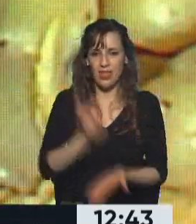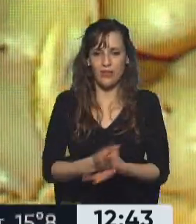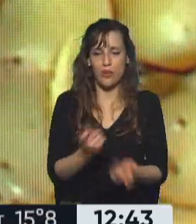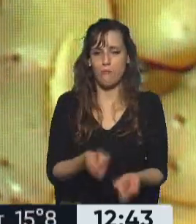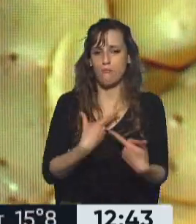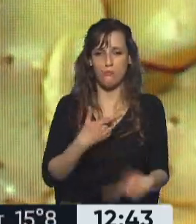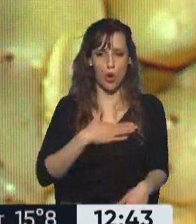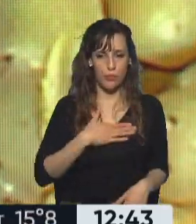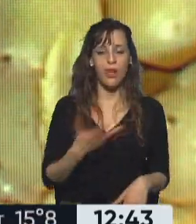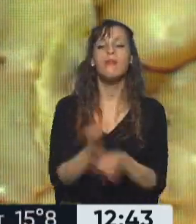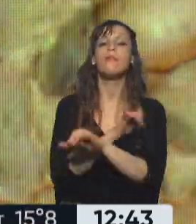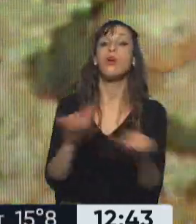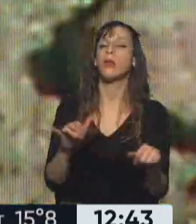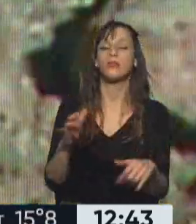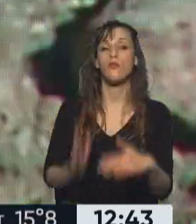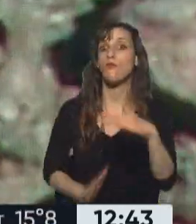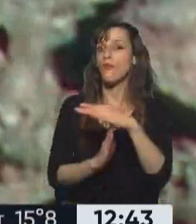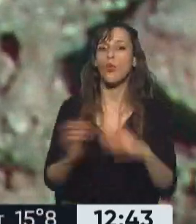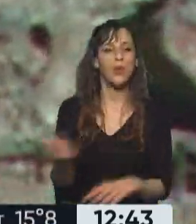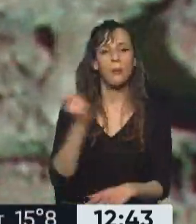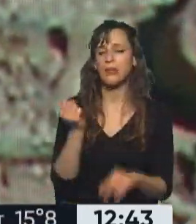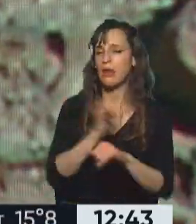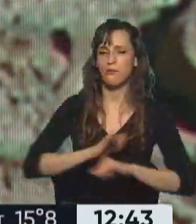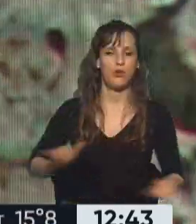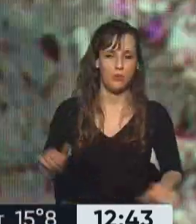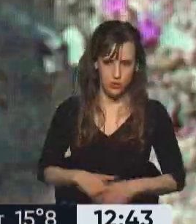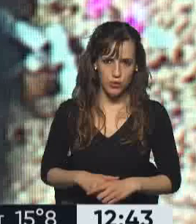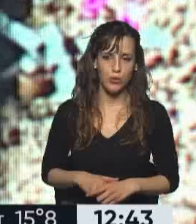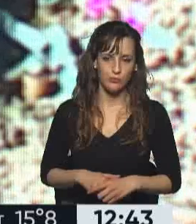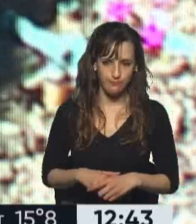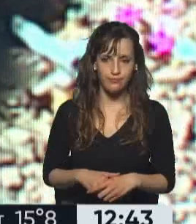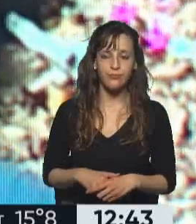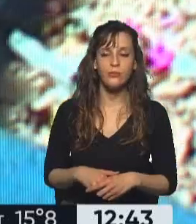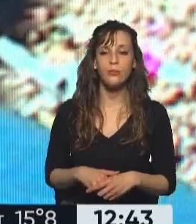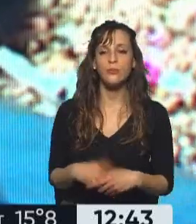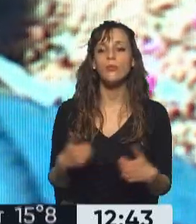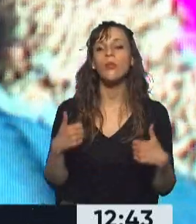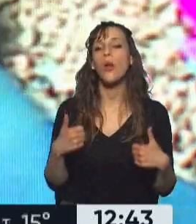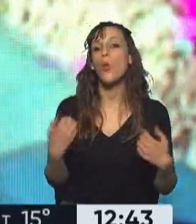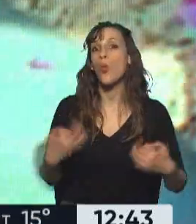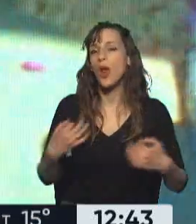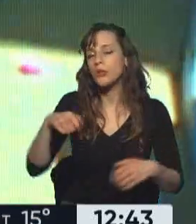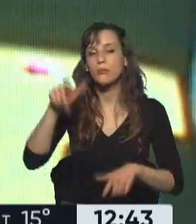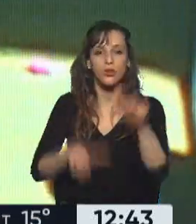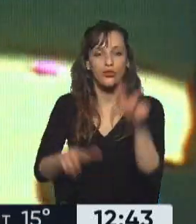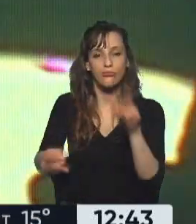es fundamental, ¿eh? Y Sí. pueda brindarla todas las semanas y que nuestra audiencia